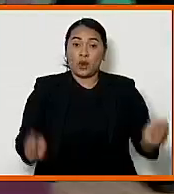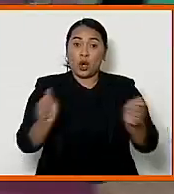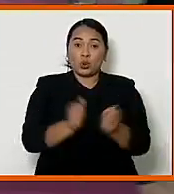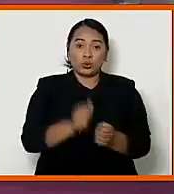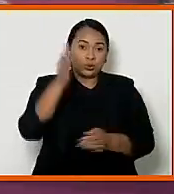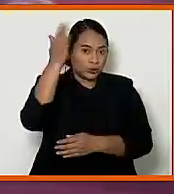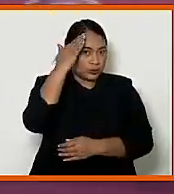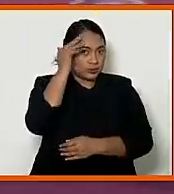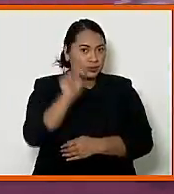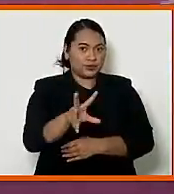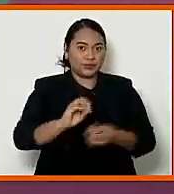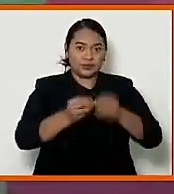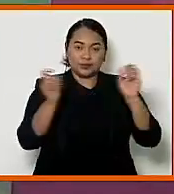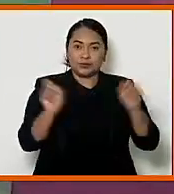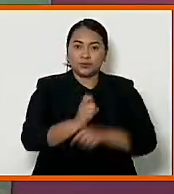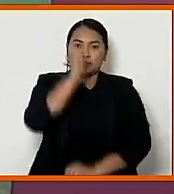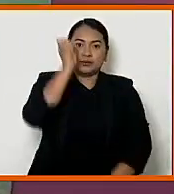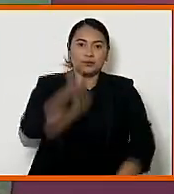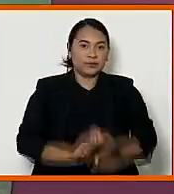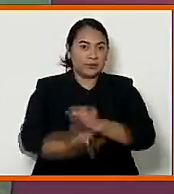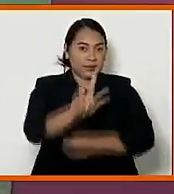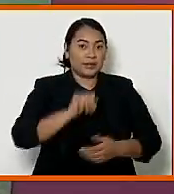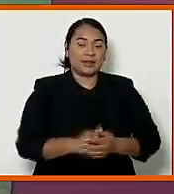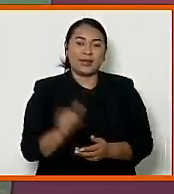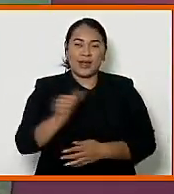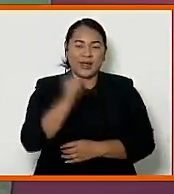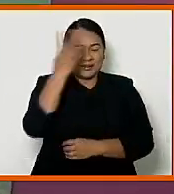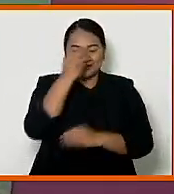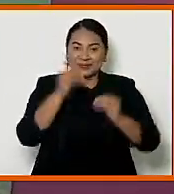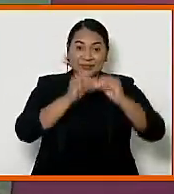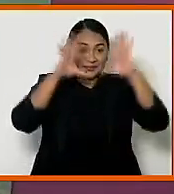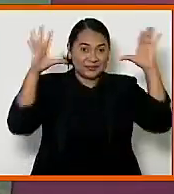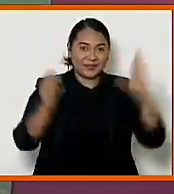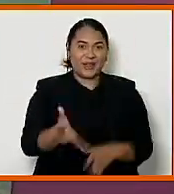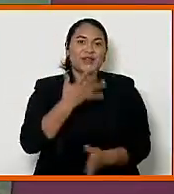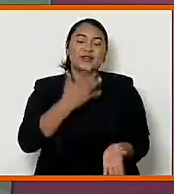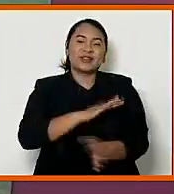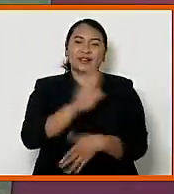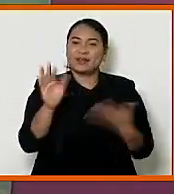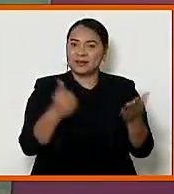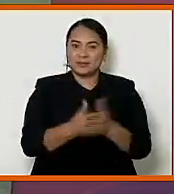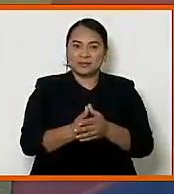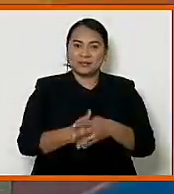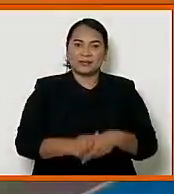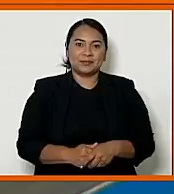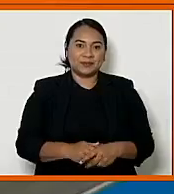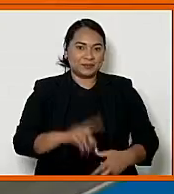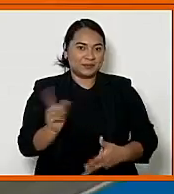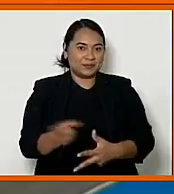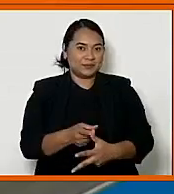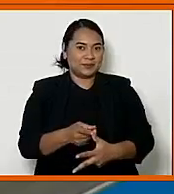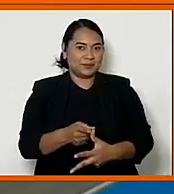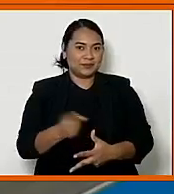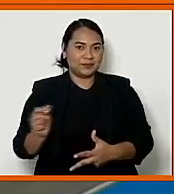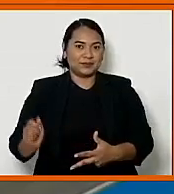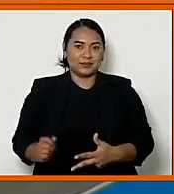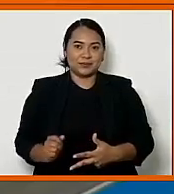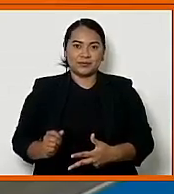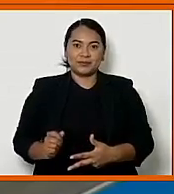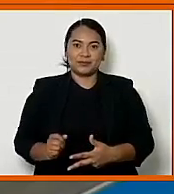conocer tus tres números ganadores para Pega 3 en esta hermosa mañana. Te deseo muchísima suerte. Tu primer número ganador es...